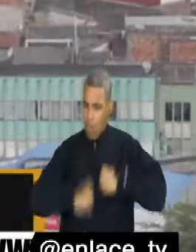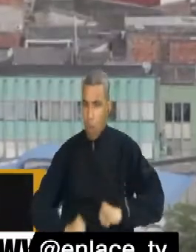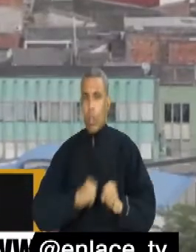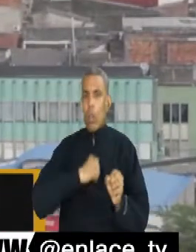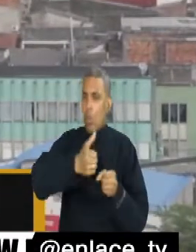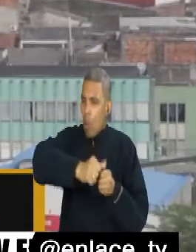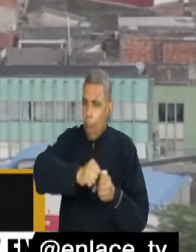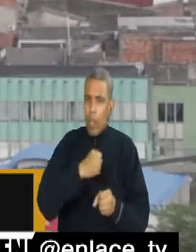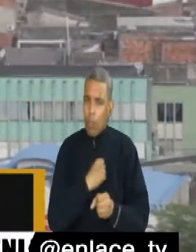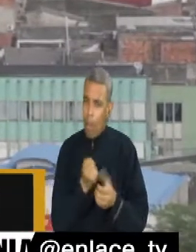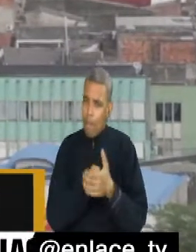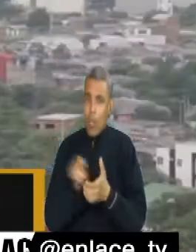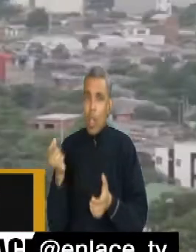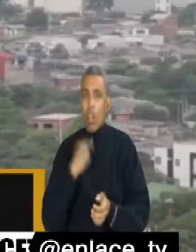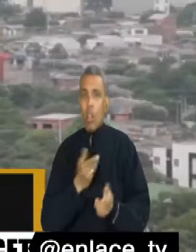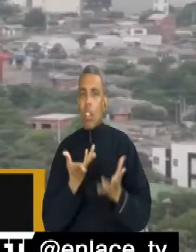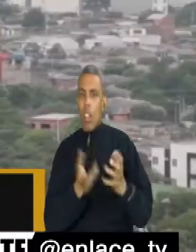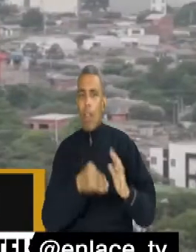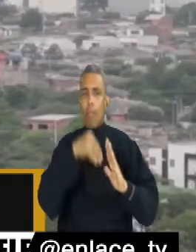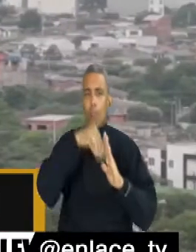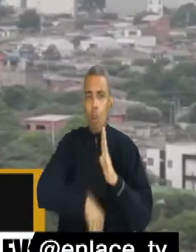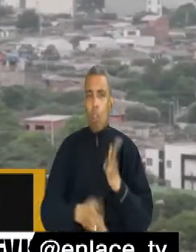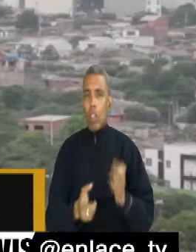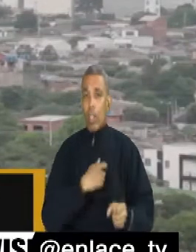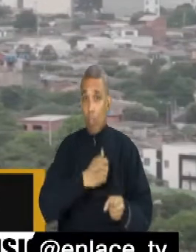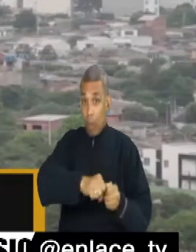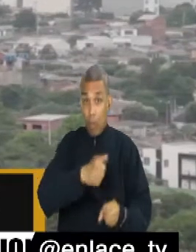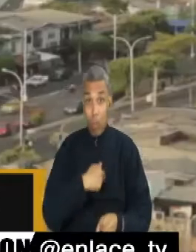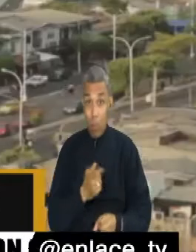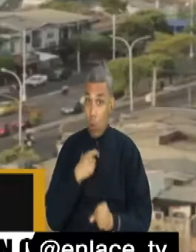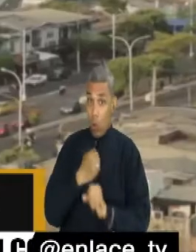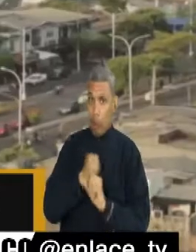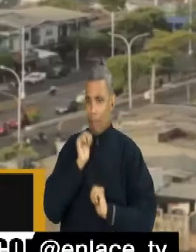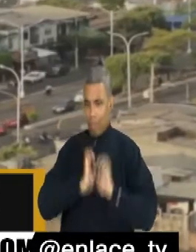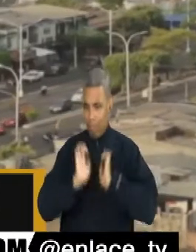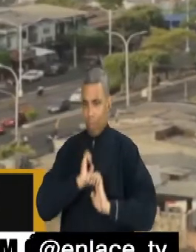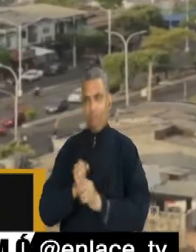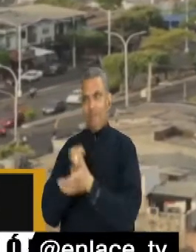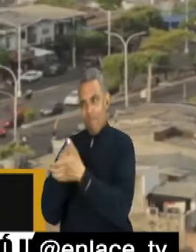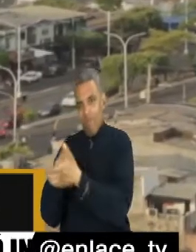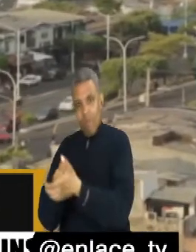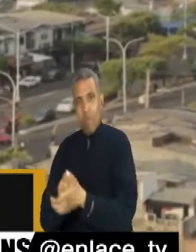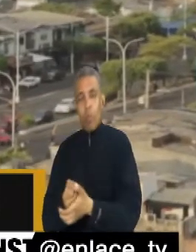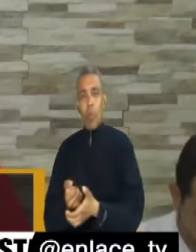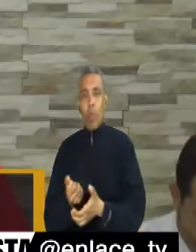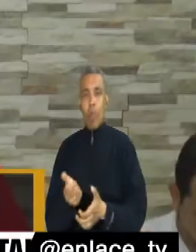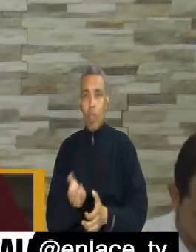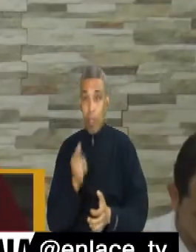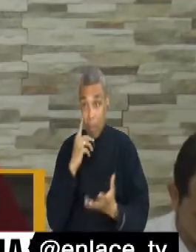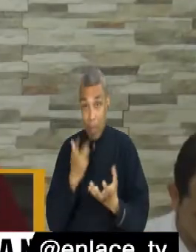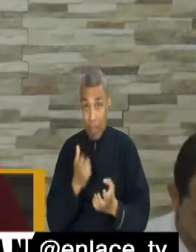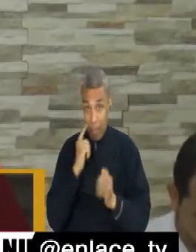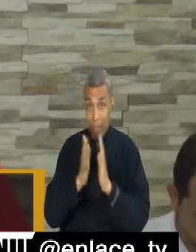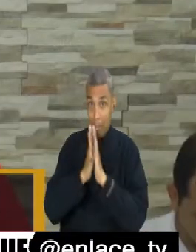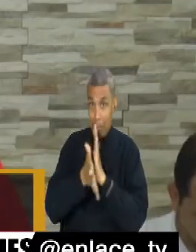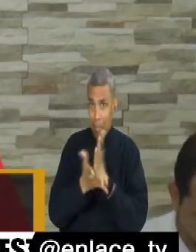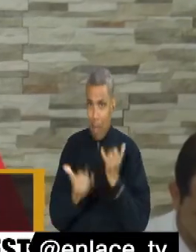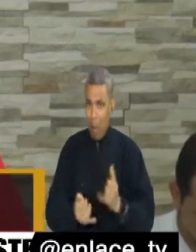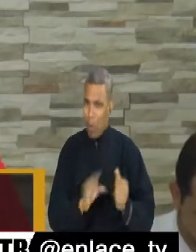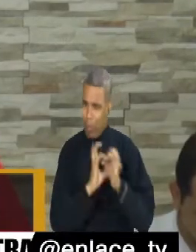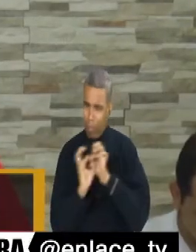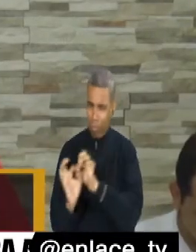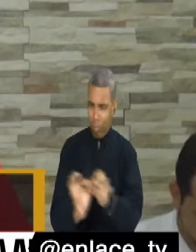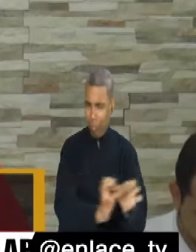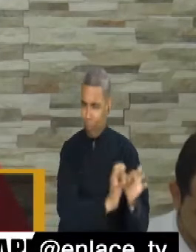sea chatarrizada. Invitó a todas las partes de este proceso a unir fuerzas por el desarrollo de la ciudad. Yo invito a